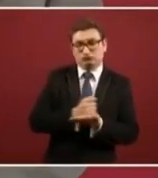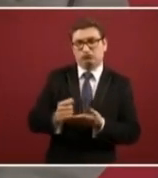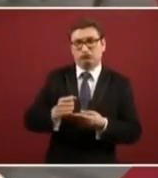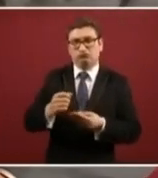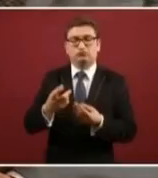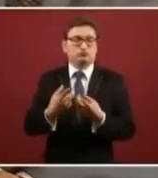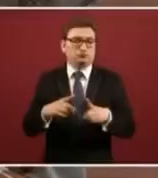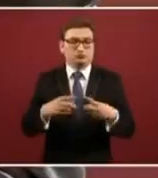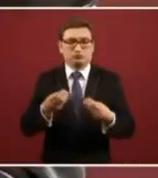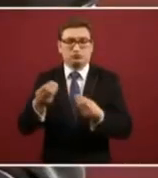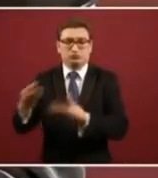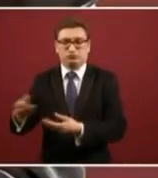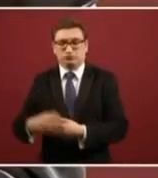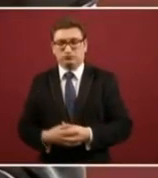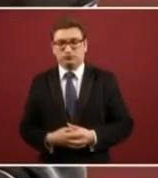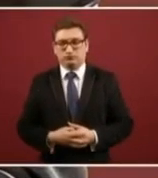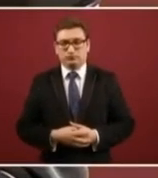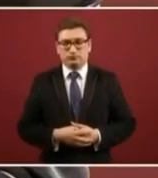banca de desarrollo